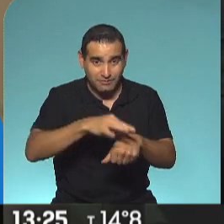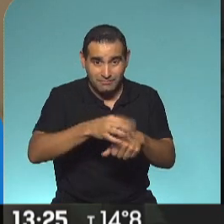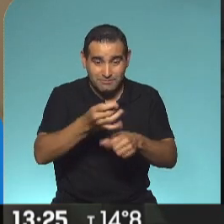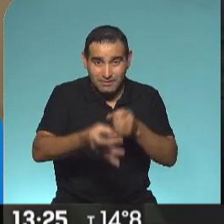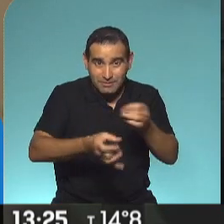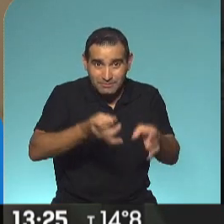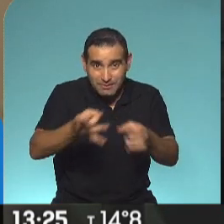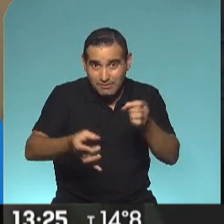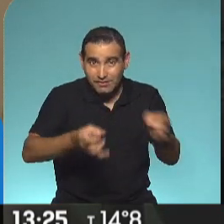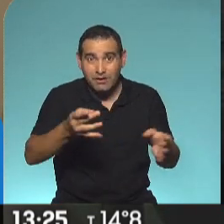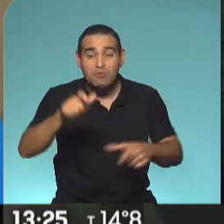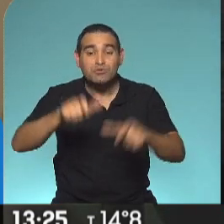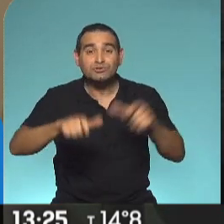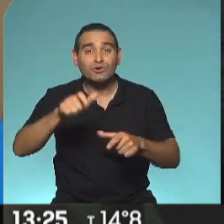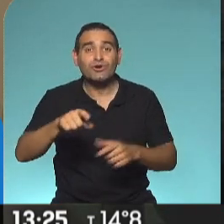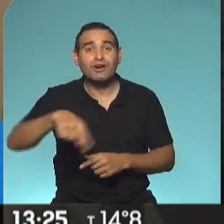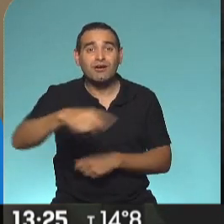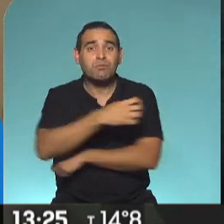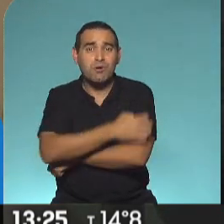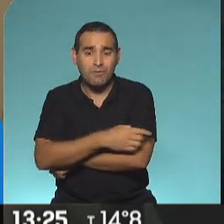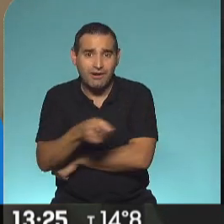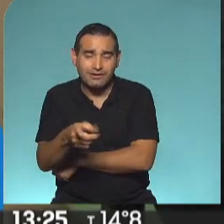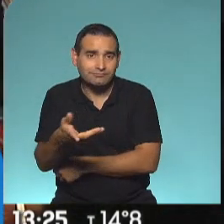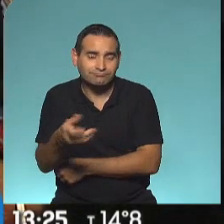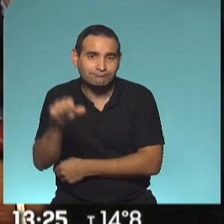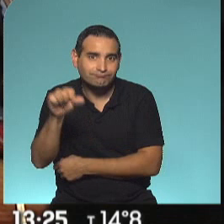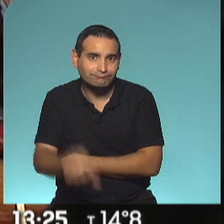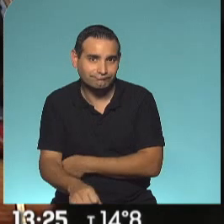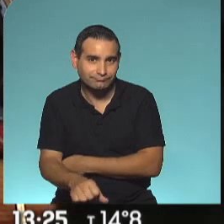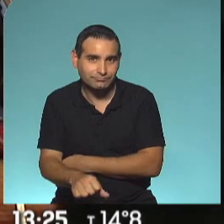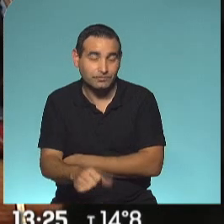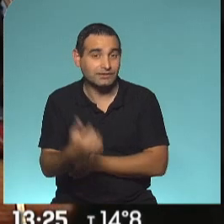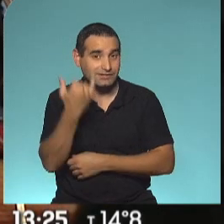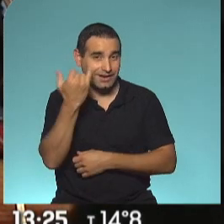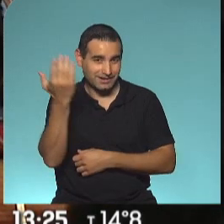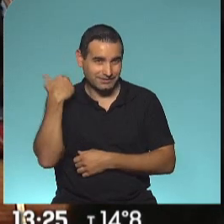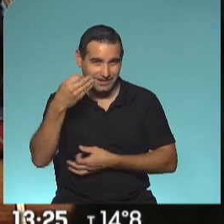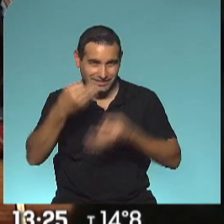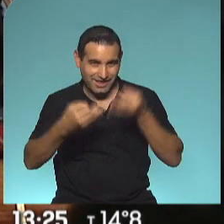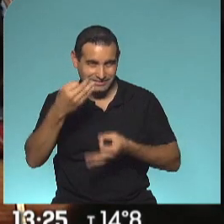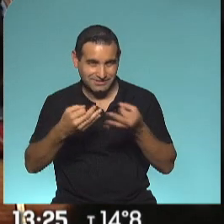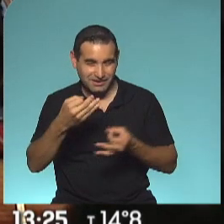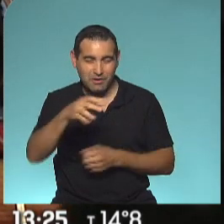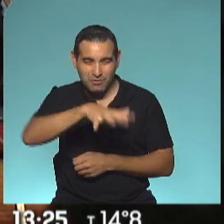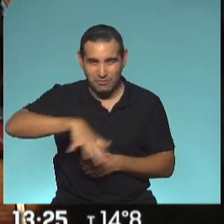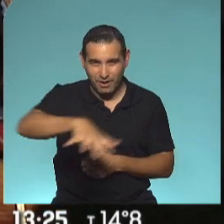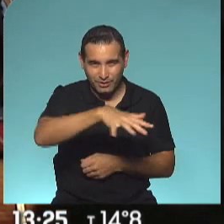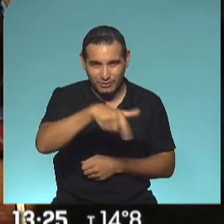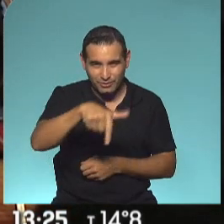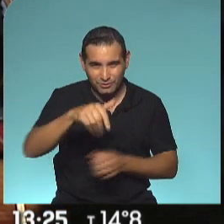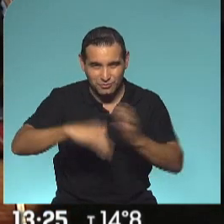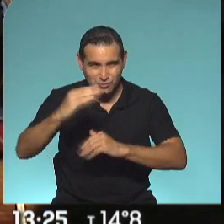riesgo las condiciones de vida. Porque cuando testeamos en el barrio que se